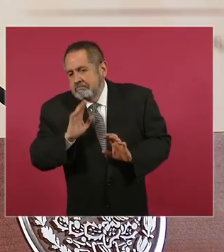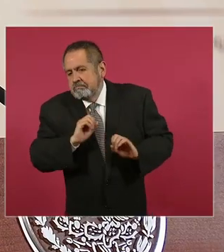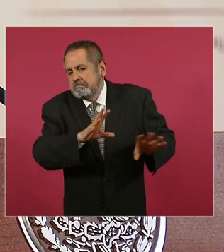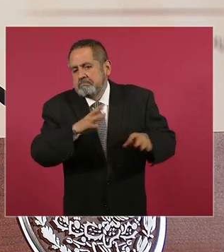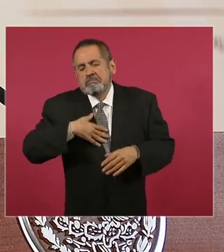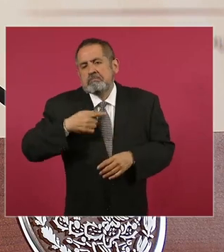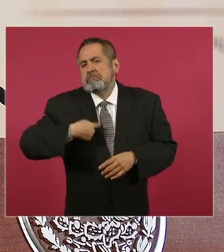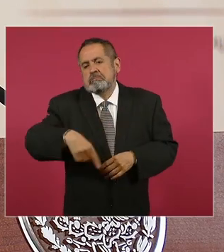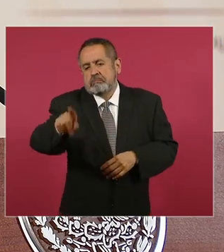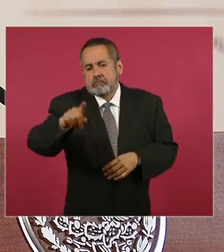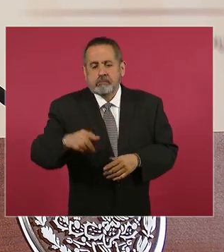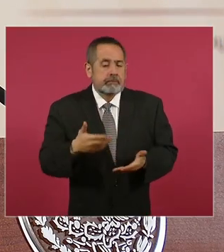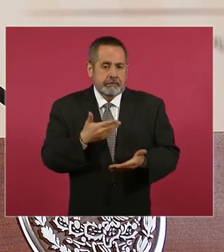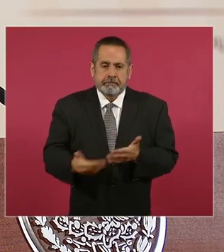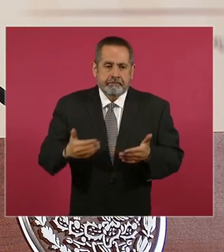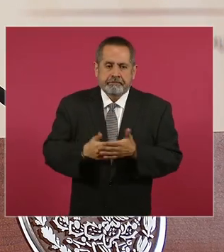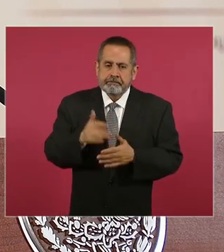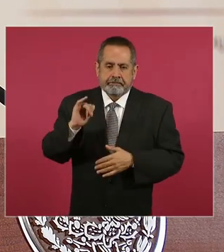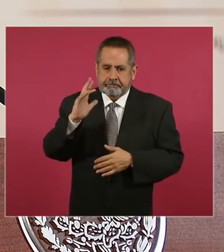Pero ahora no.